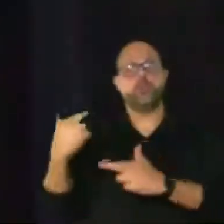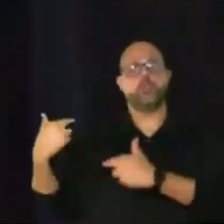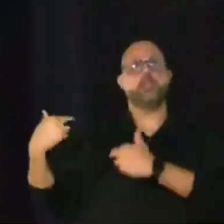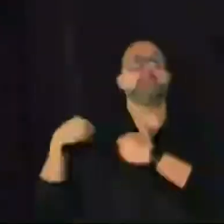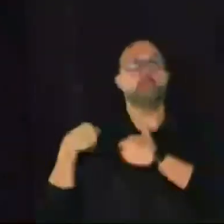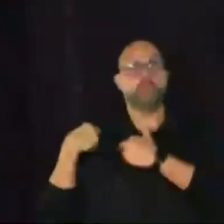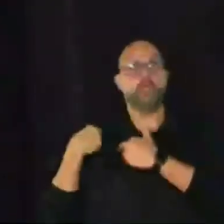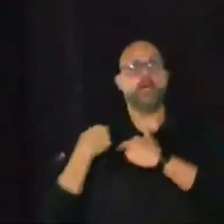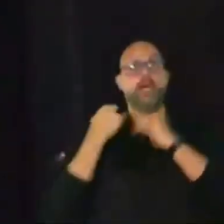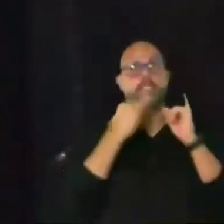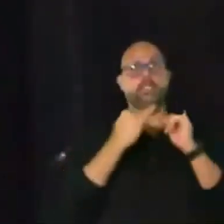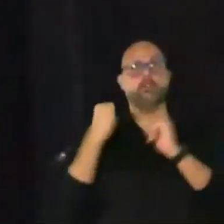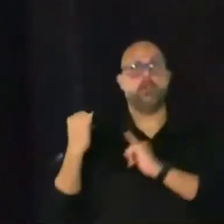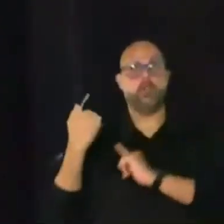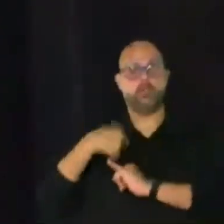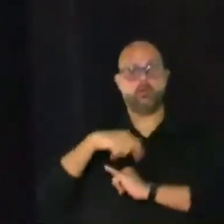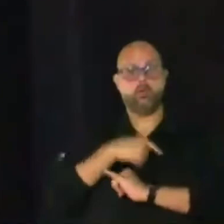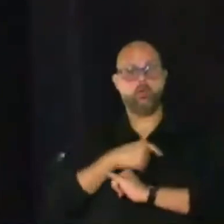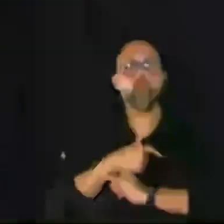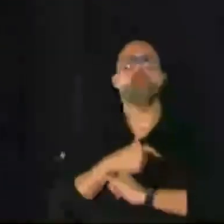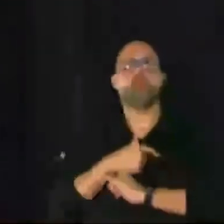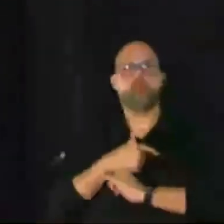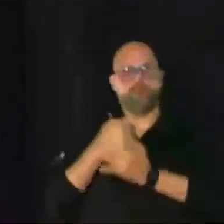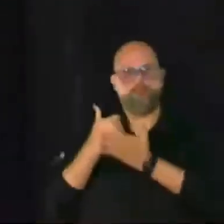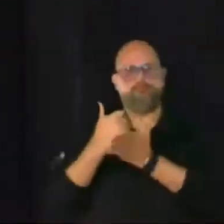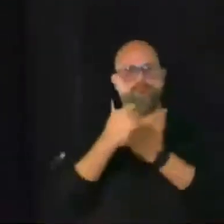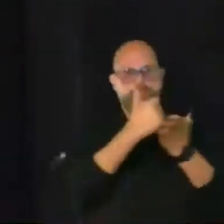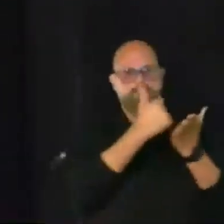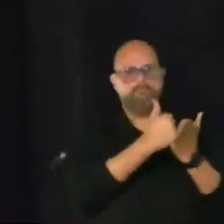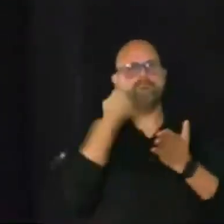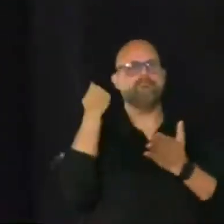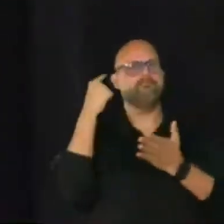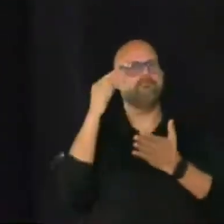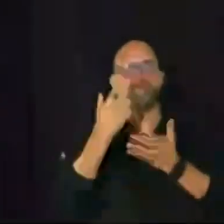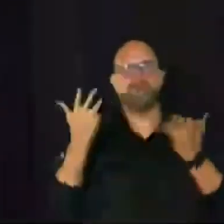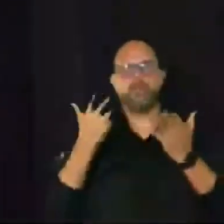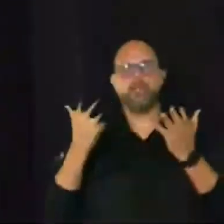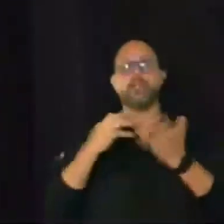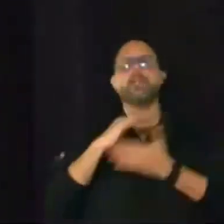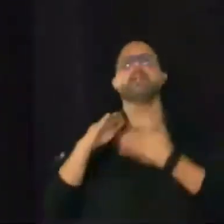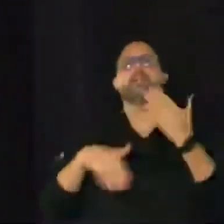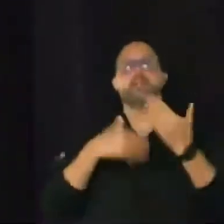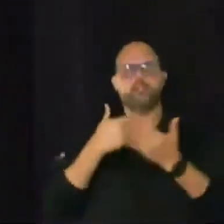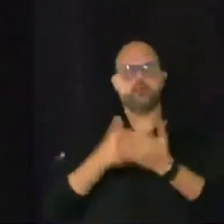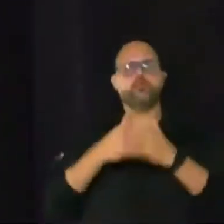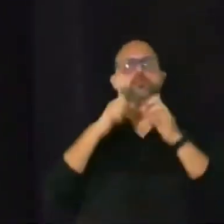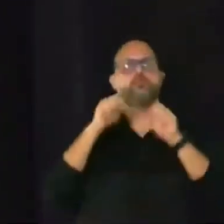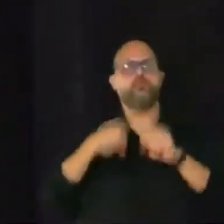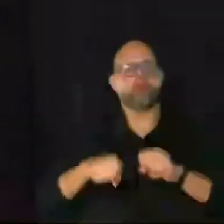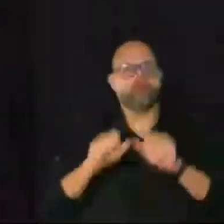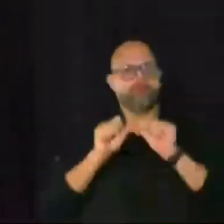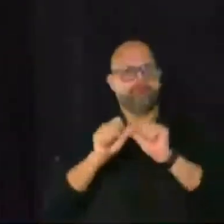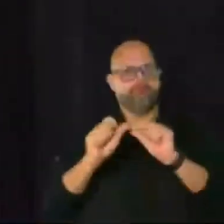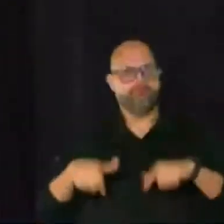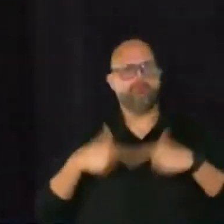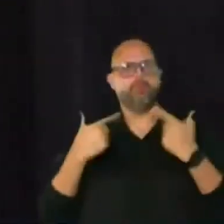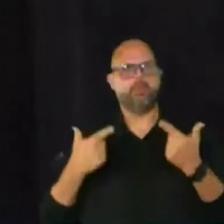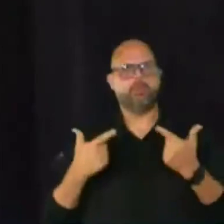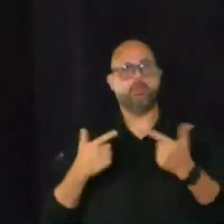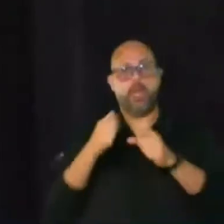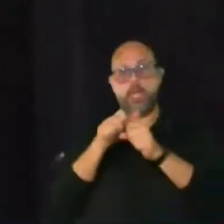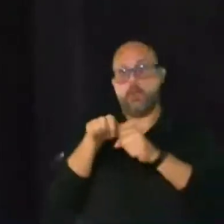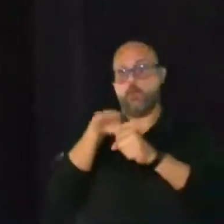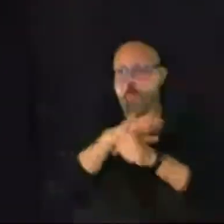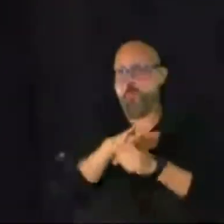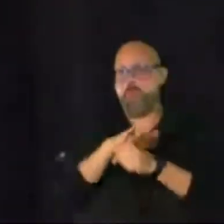que todos teníamos que colaborar para que nosotros pudiésemos convivir con este enemigo. El COVID no se ha ido,